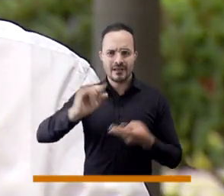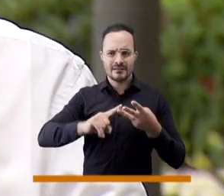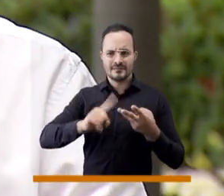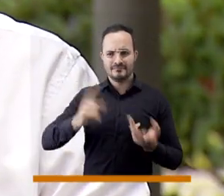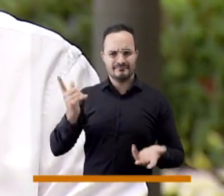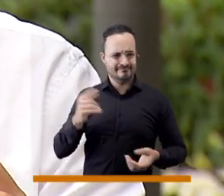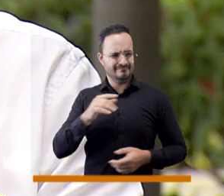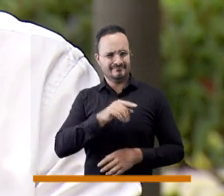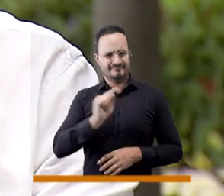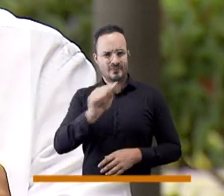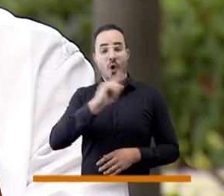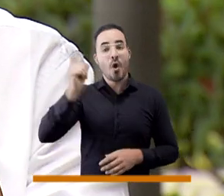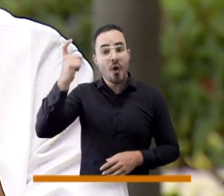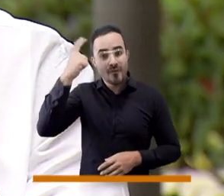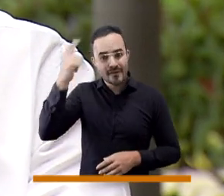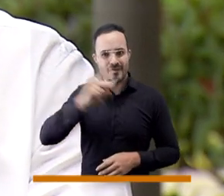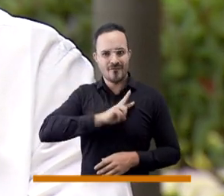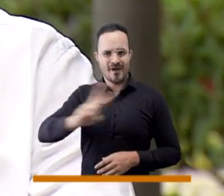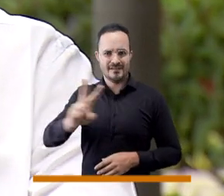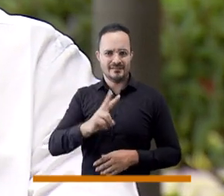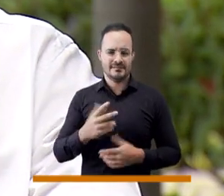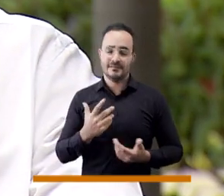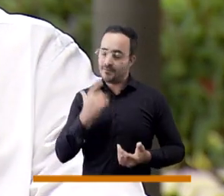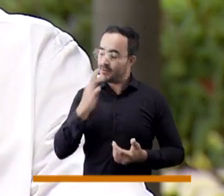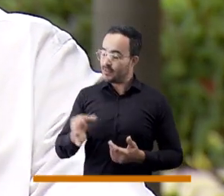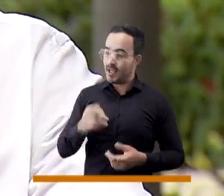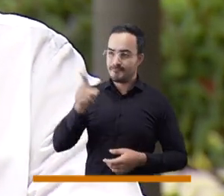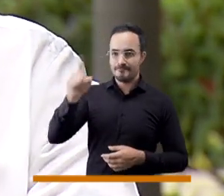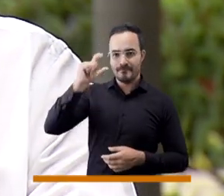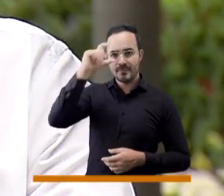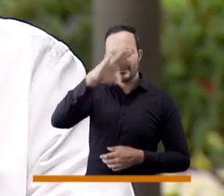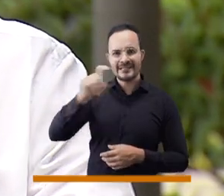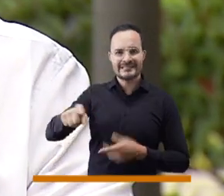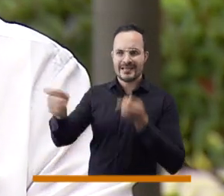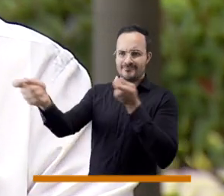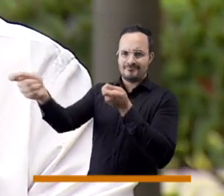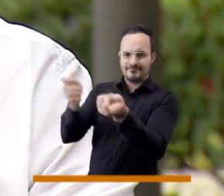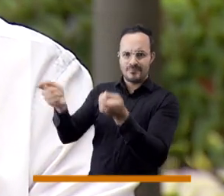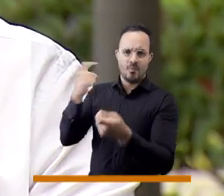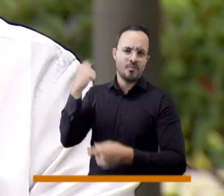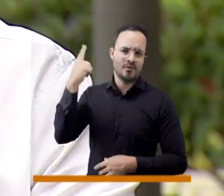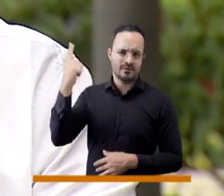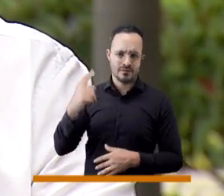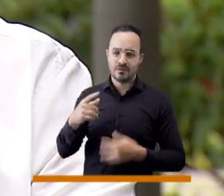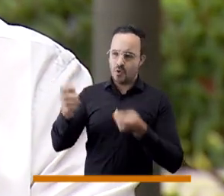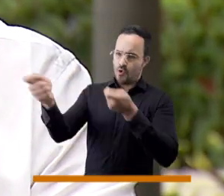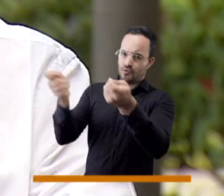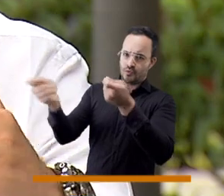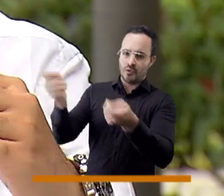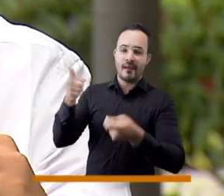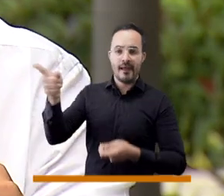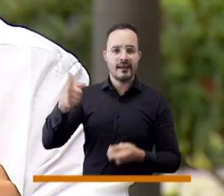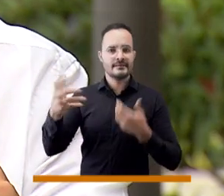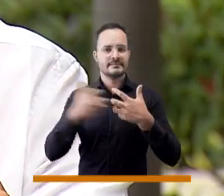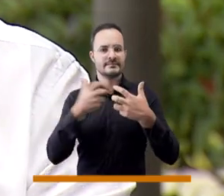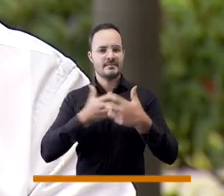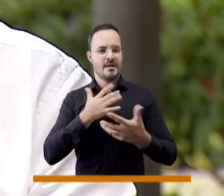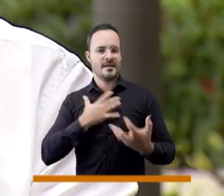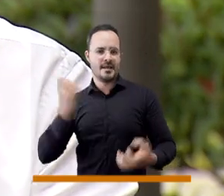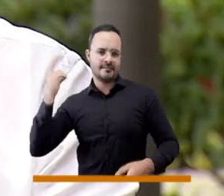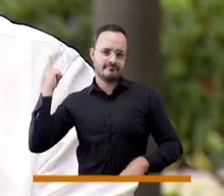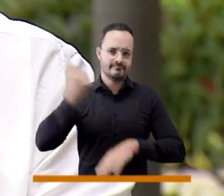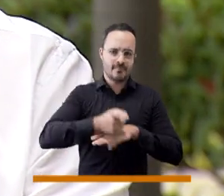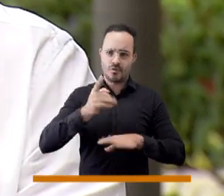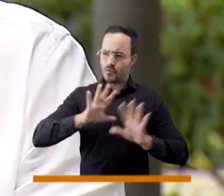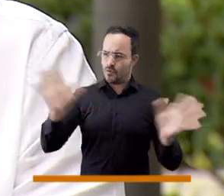gobernador del Valle, porque nosotros a Gustavo Petro lo que hay es que controlarlo políticamente para que no vaya a imponer su